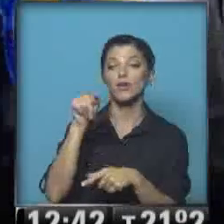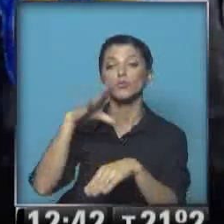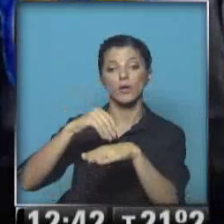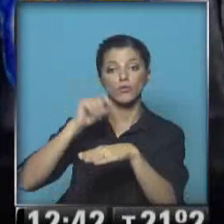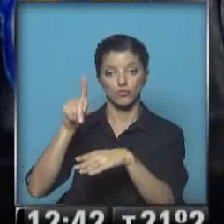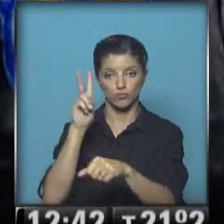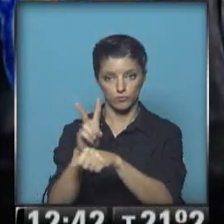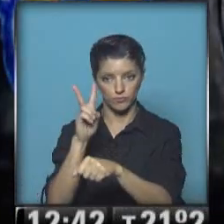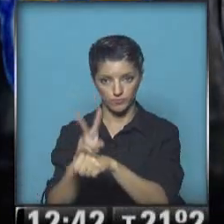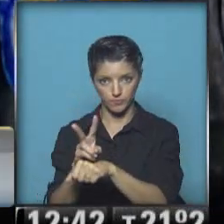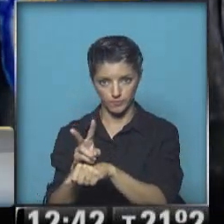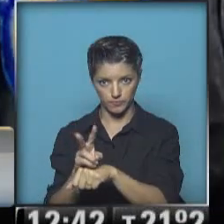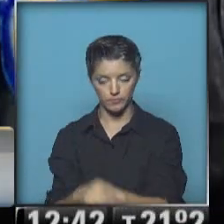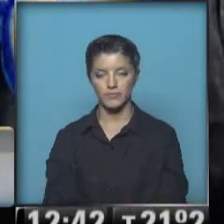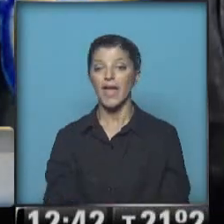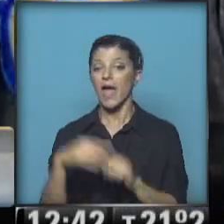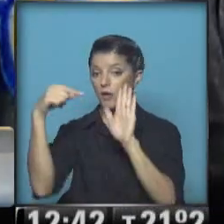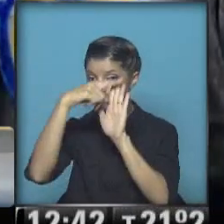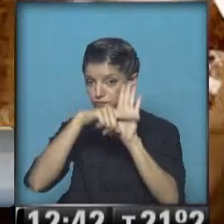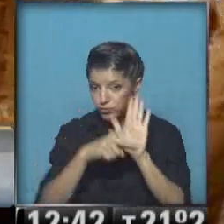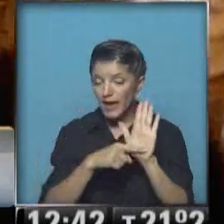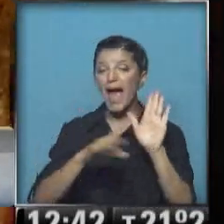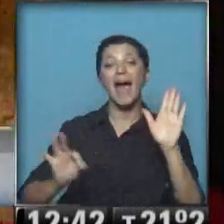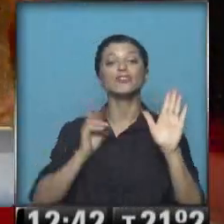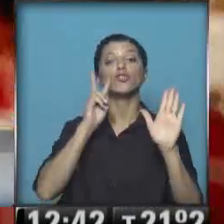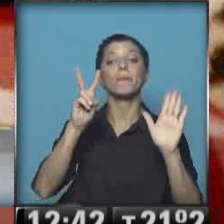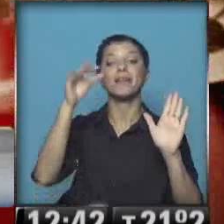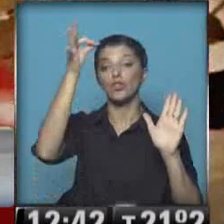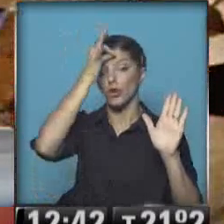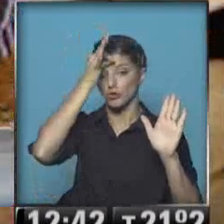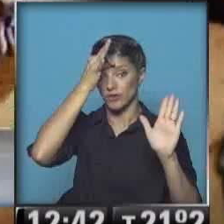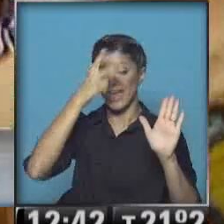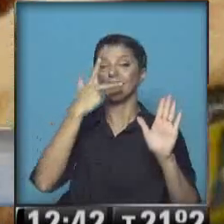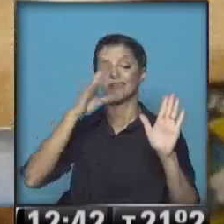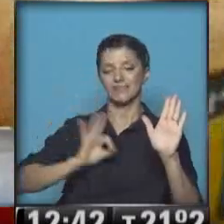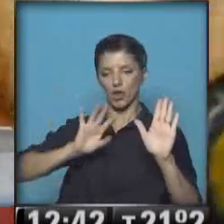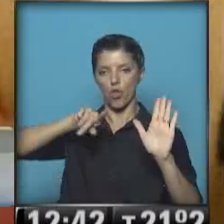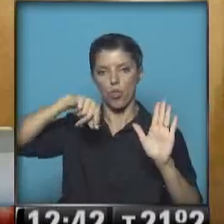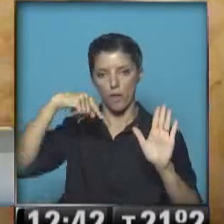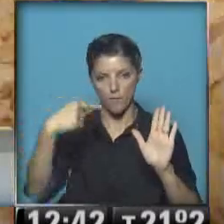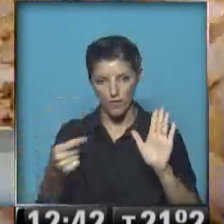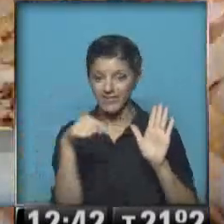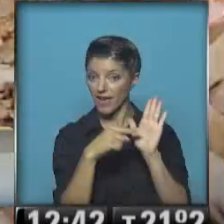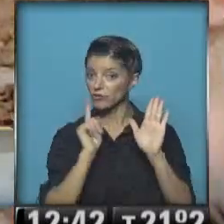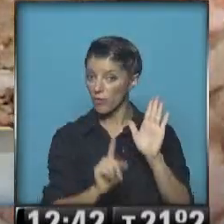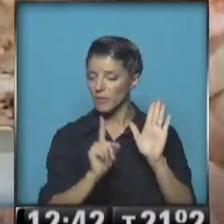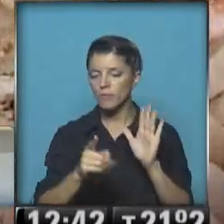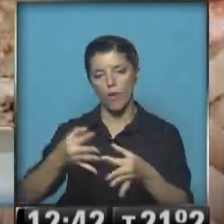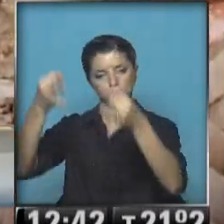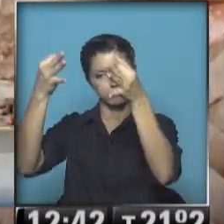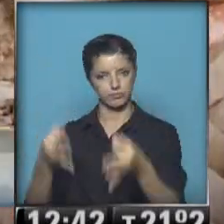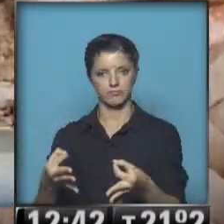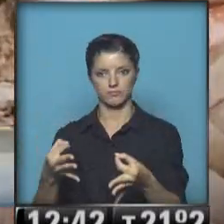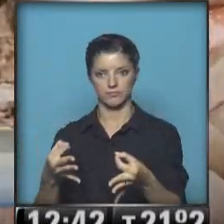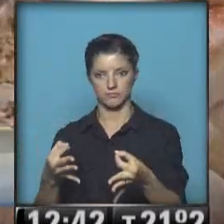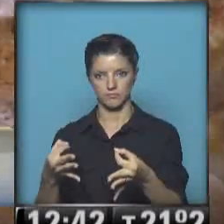territorio esto se escribió en 2012 3 años después las previsiones del documento se convirtieron